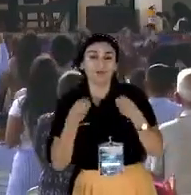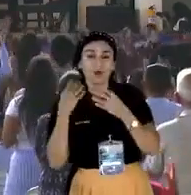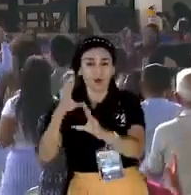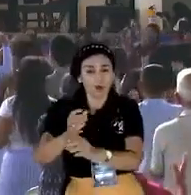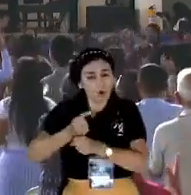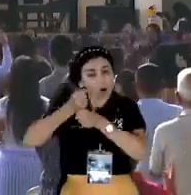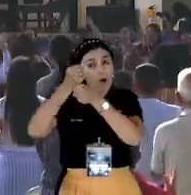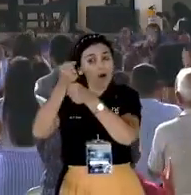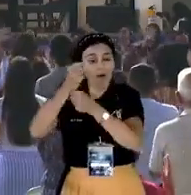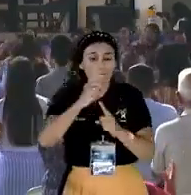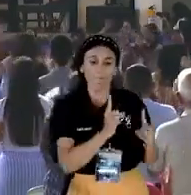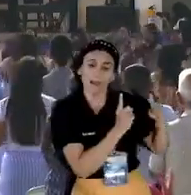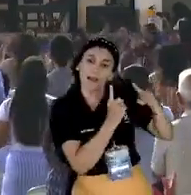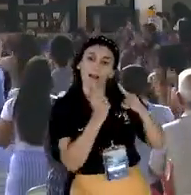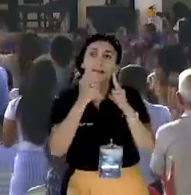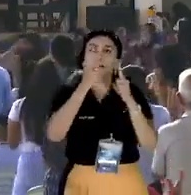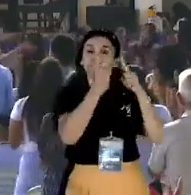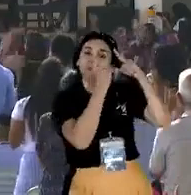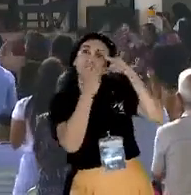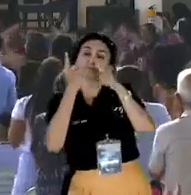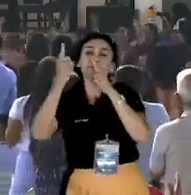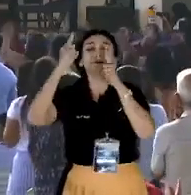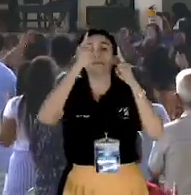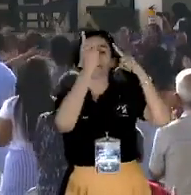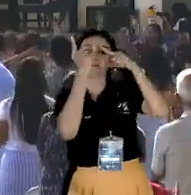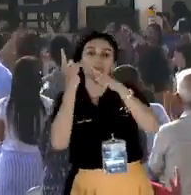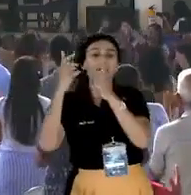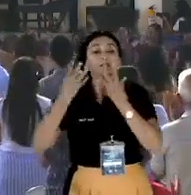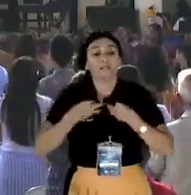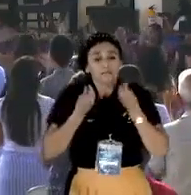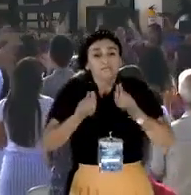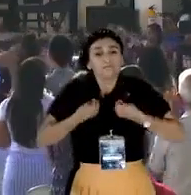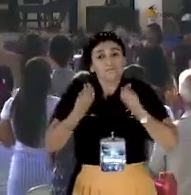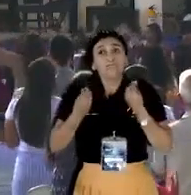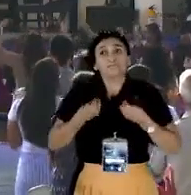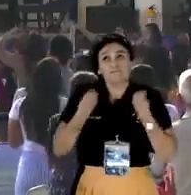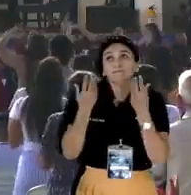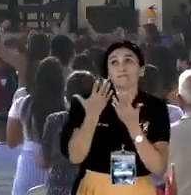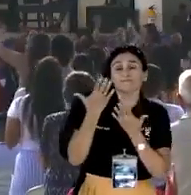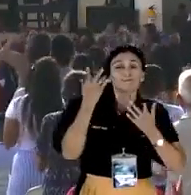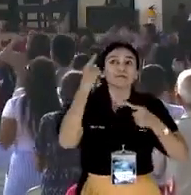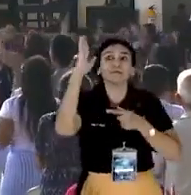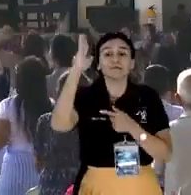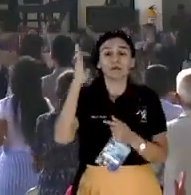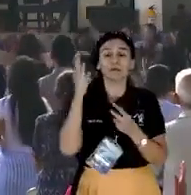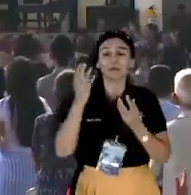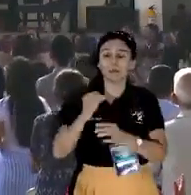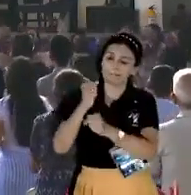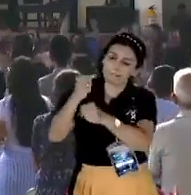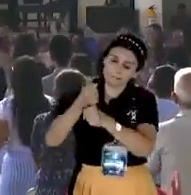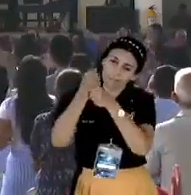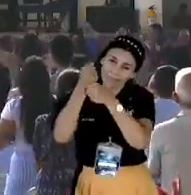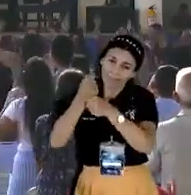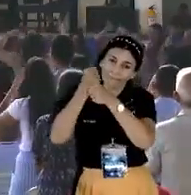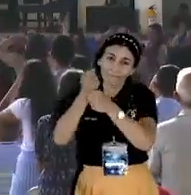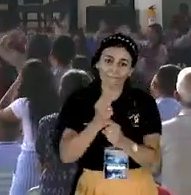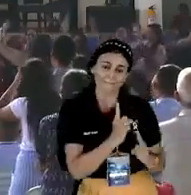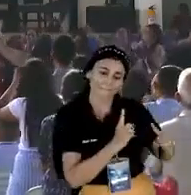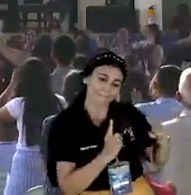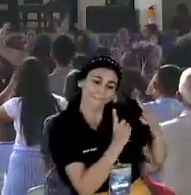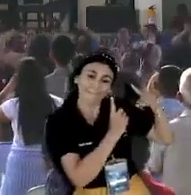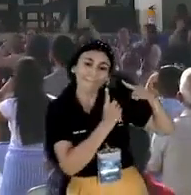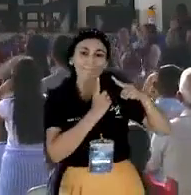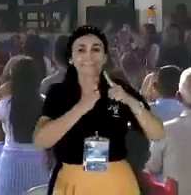y gloria lo levantará. Porque vivo está, porque vivo está. ¡Aleluya! ¡Él